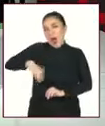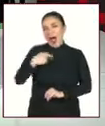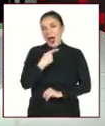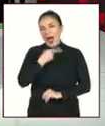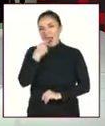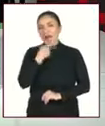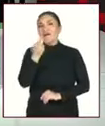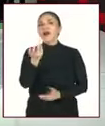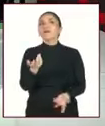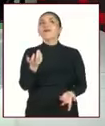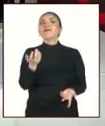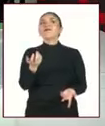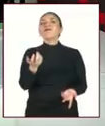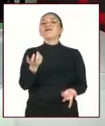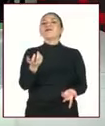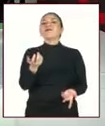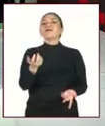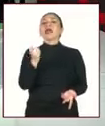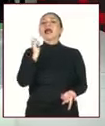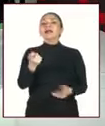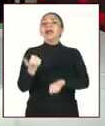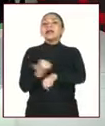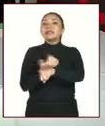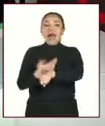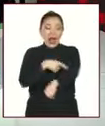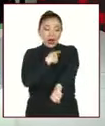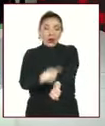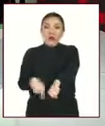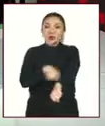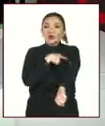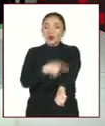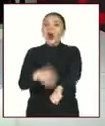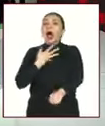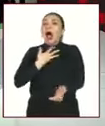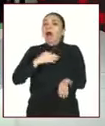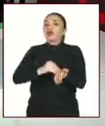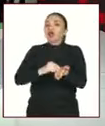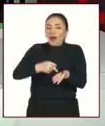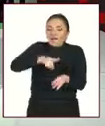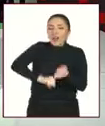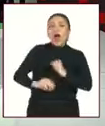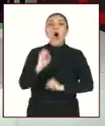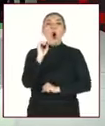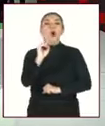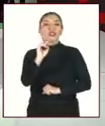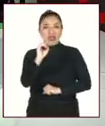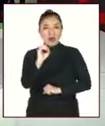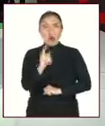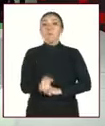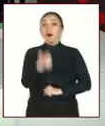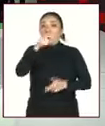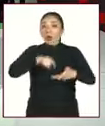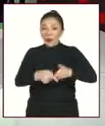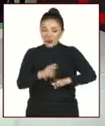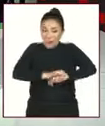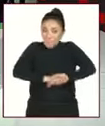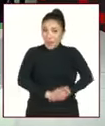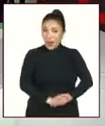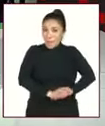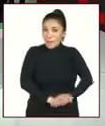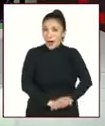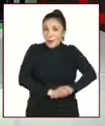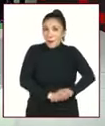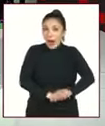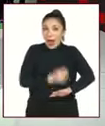que el flujo sanguíneo todavía tiene oxígeno. Entonces, el iniciar con compresiones nos da la oportunidad